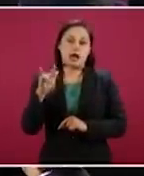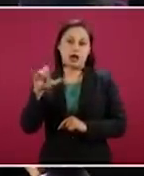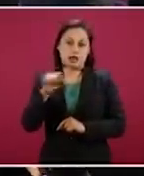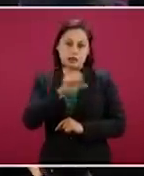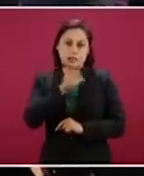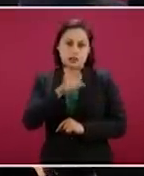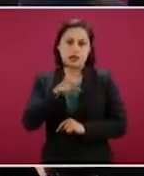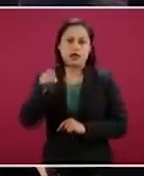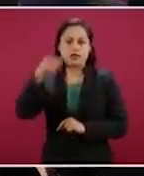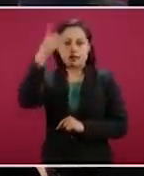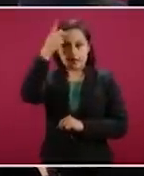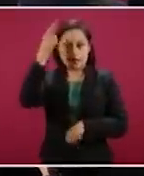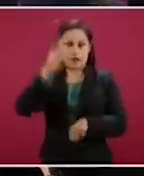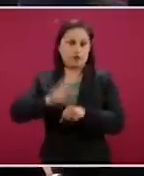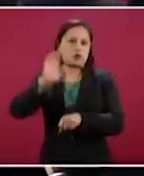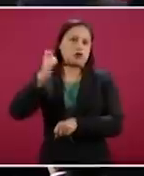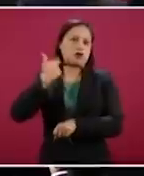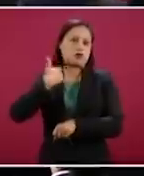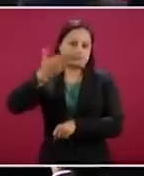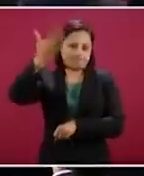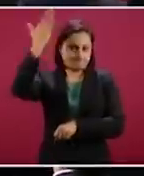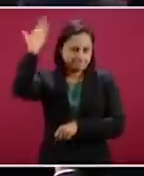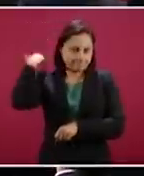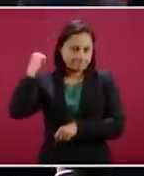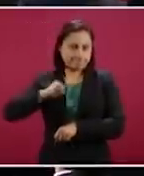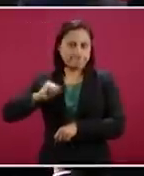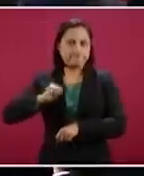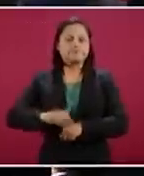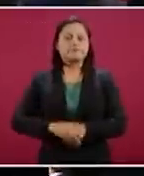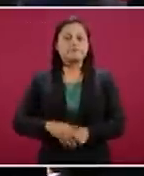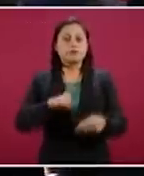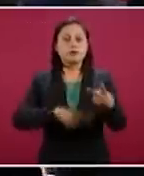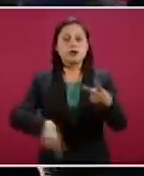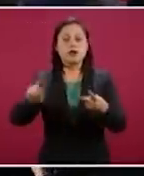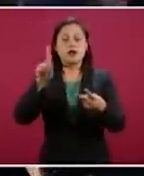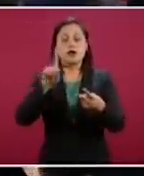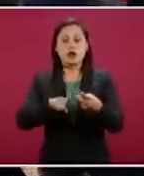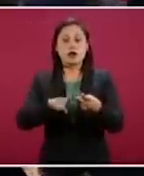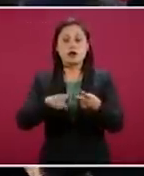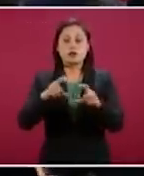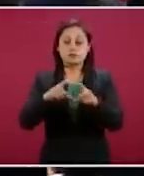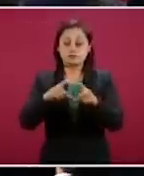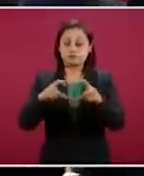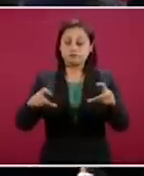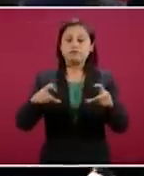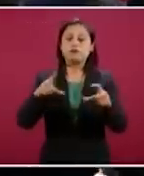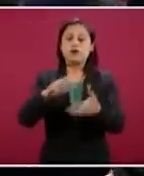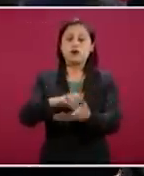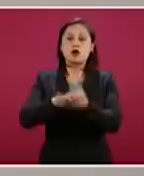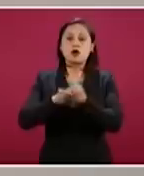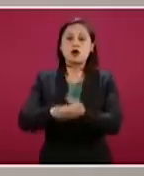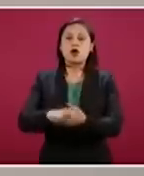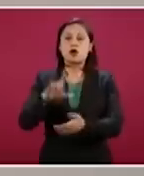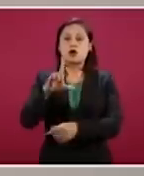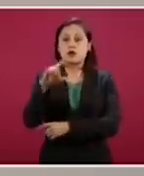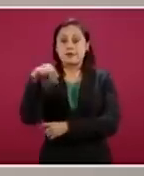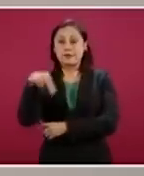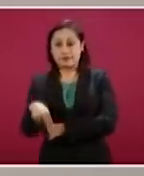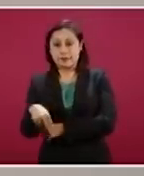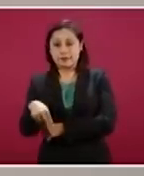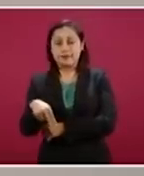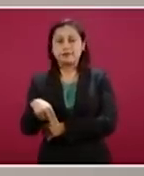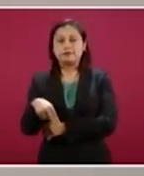El segundo tipo de actividades será el billete de la lotería, que llevará su efigie y